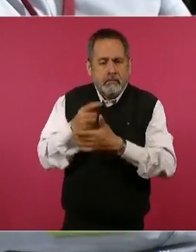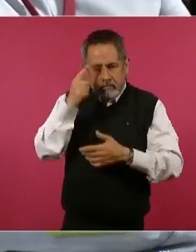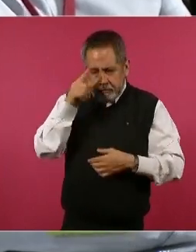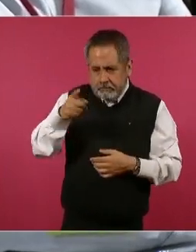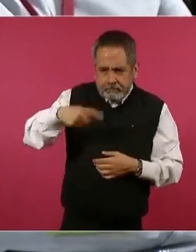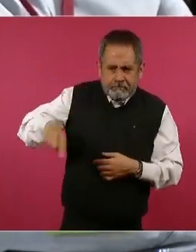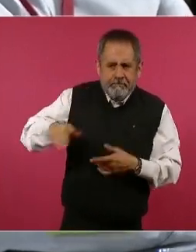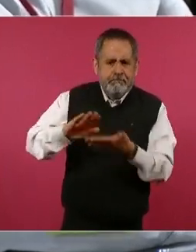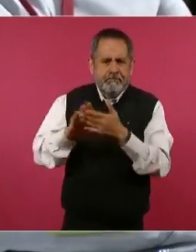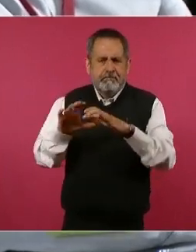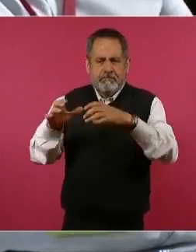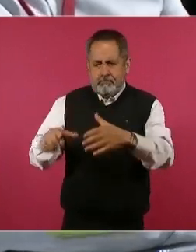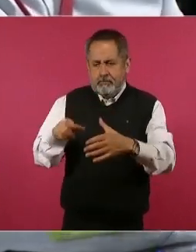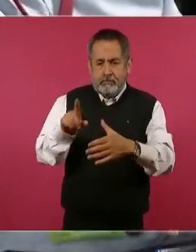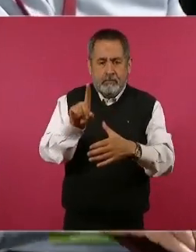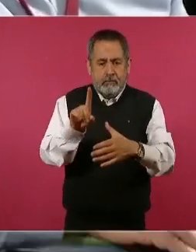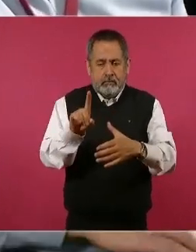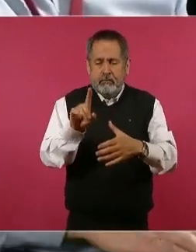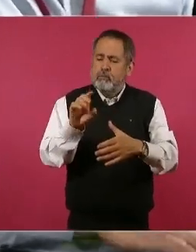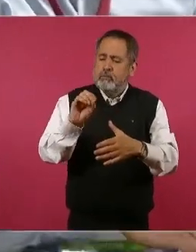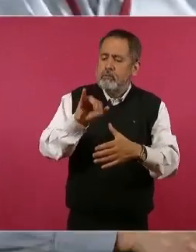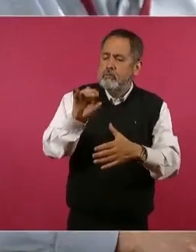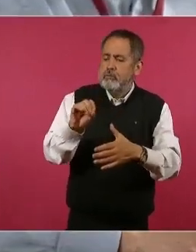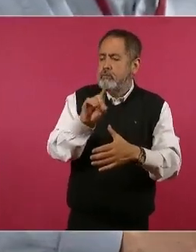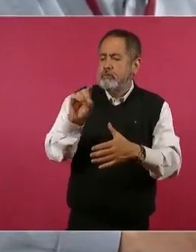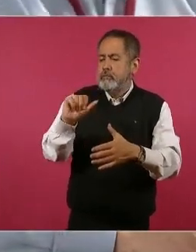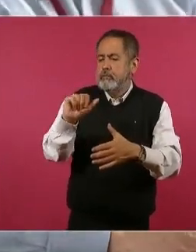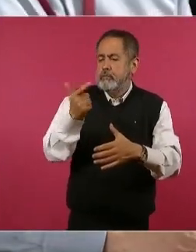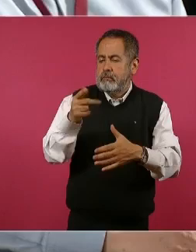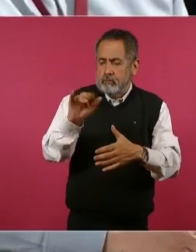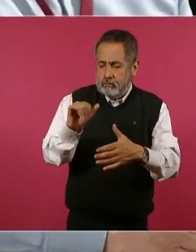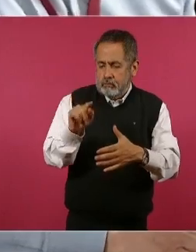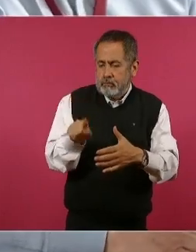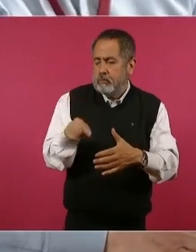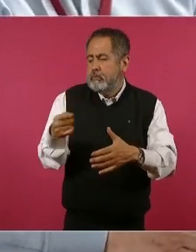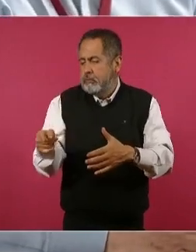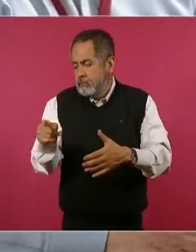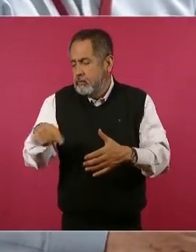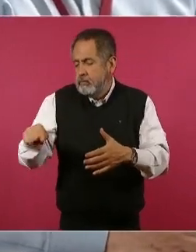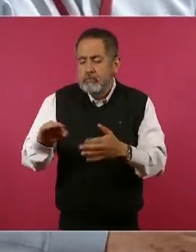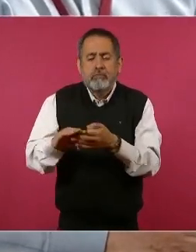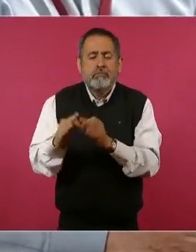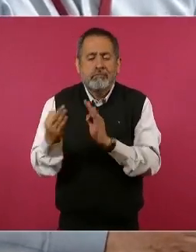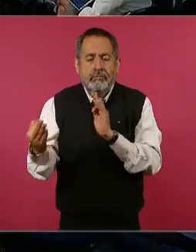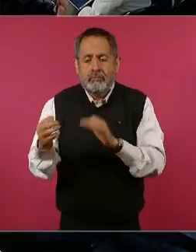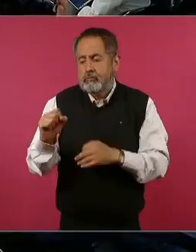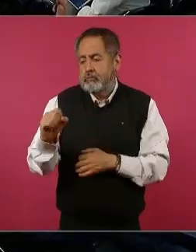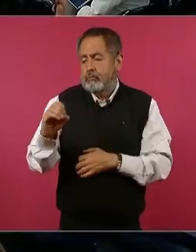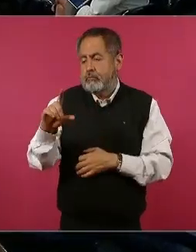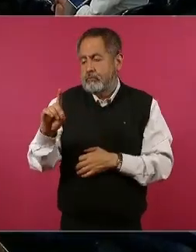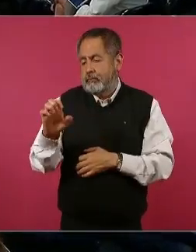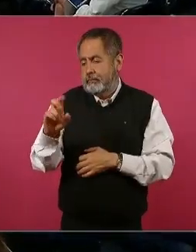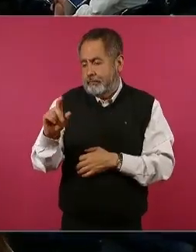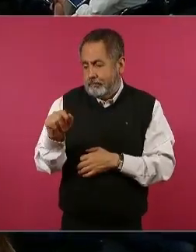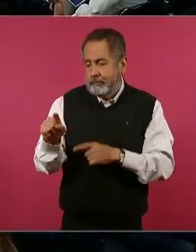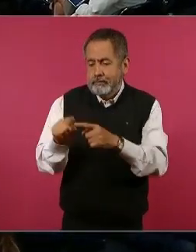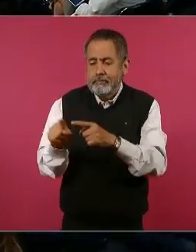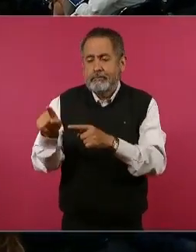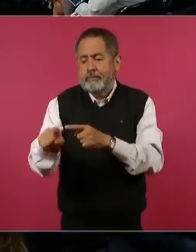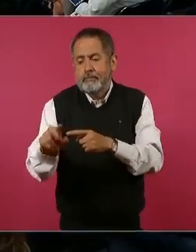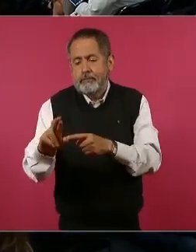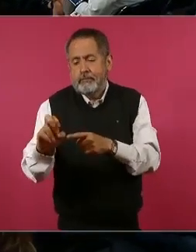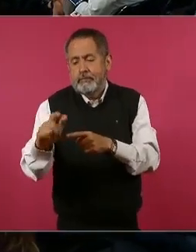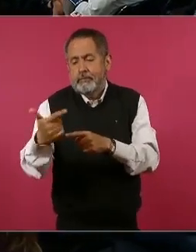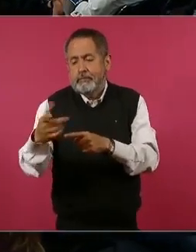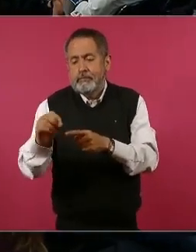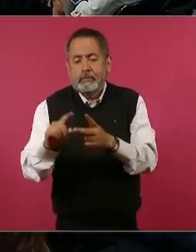solamente a esta comunidad de Ojo de Agua de Espejo, también ayudaría a la comunidad de Soledad de Realengo, al Realengo,